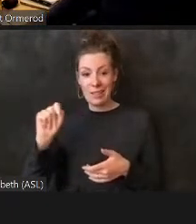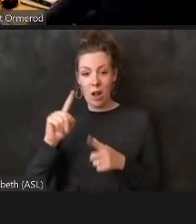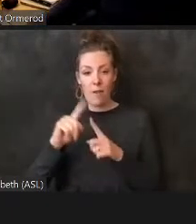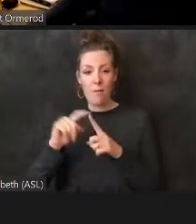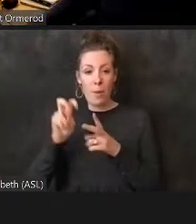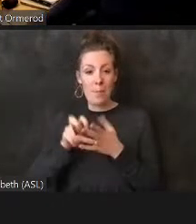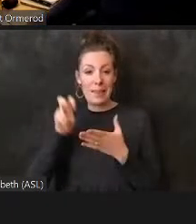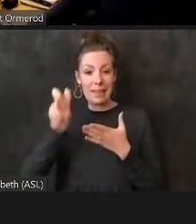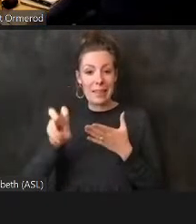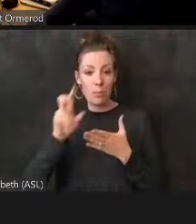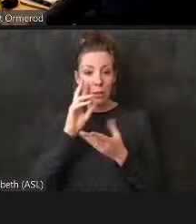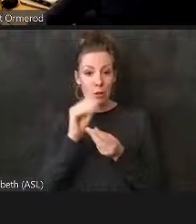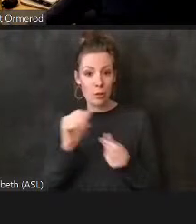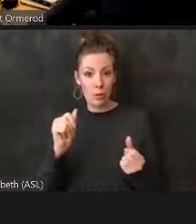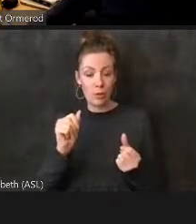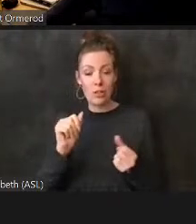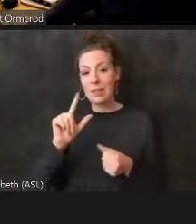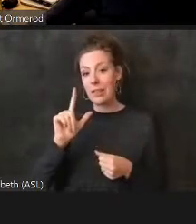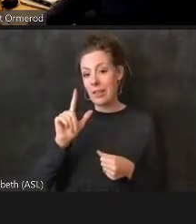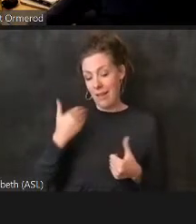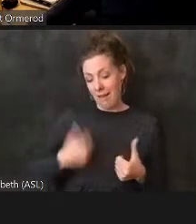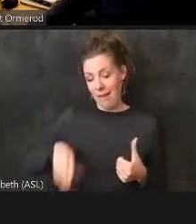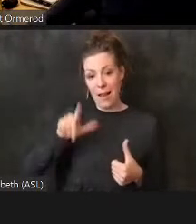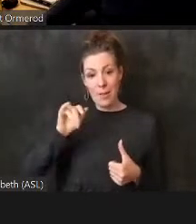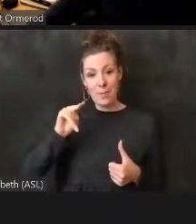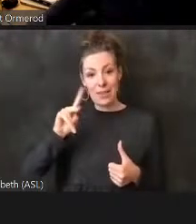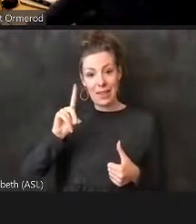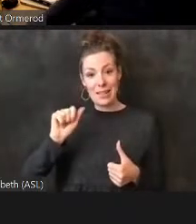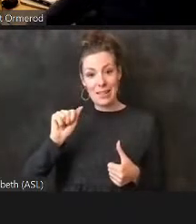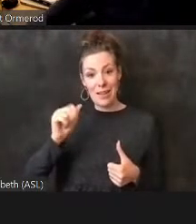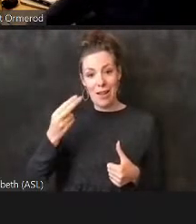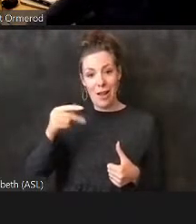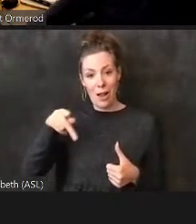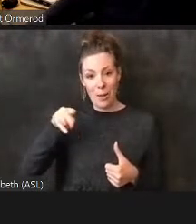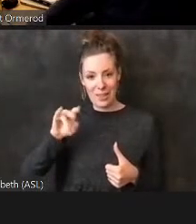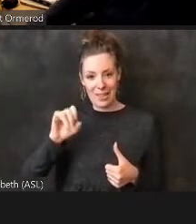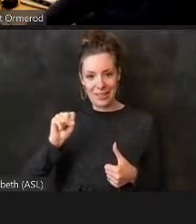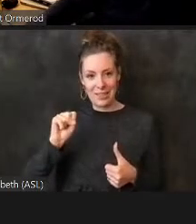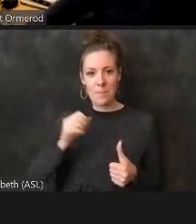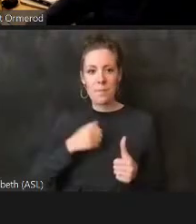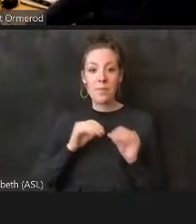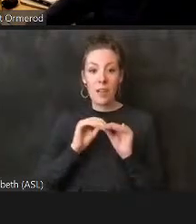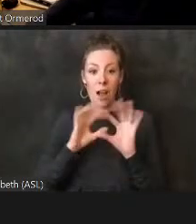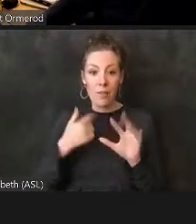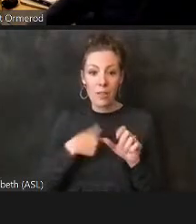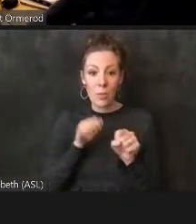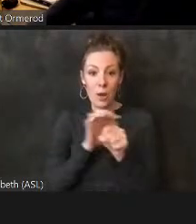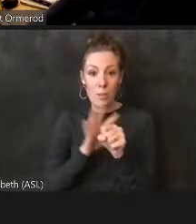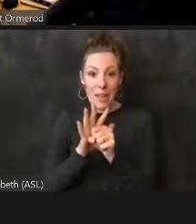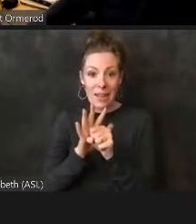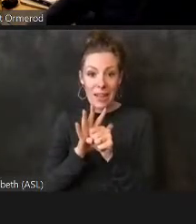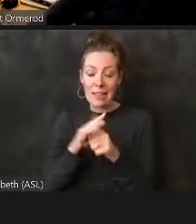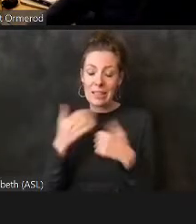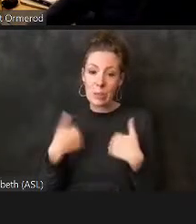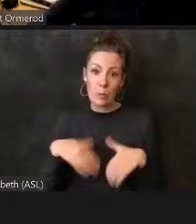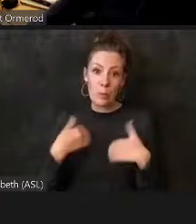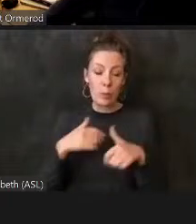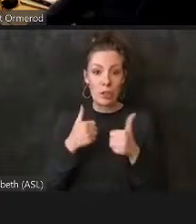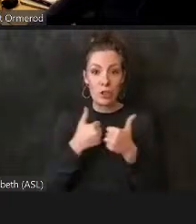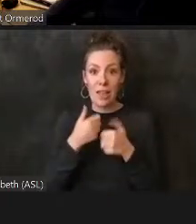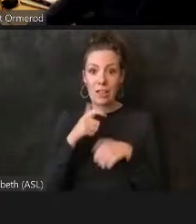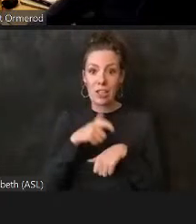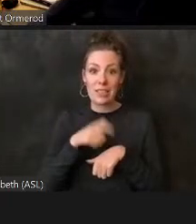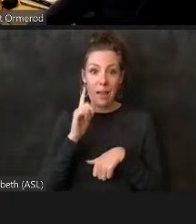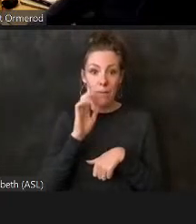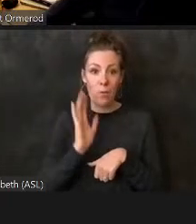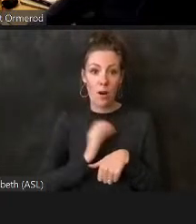Solutions. I'm Linda Hopkins, and I am going to start off by stating the obvious. Soy Linda Hopkins, y voy a hablar de lo obvio. Estamos en una pandemia. Este es un